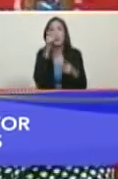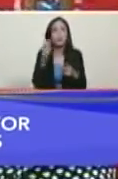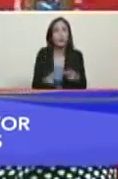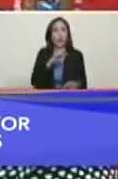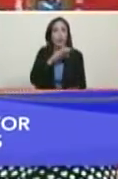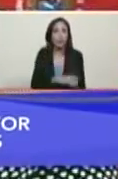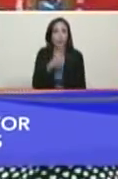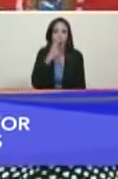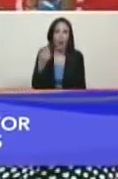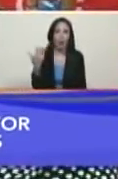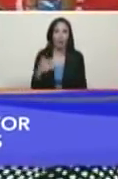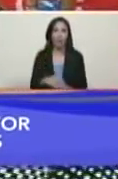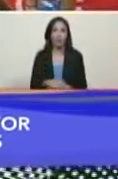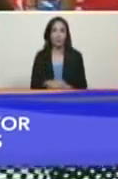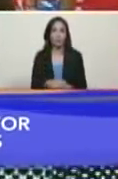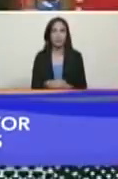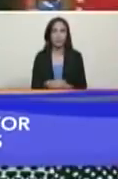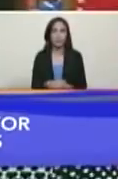comunal,